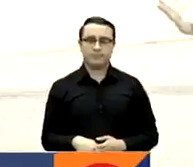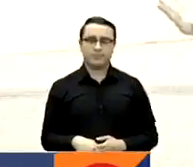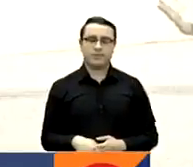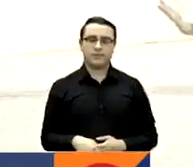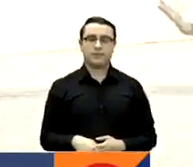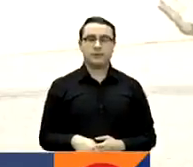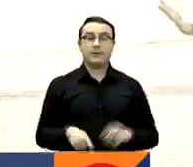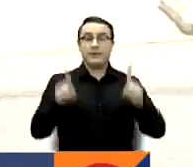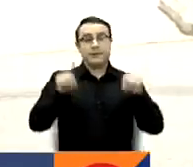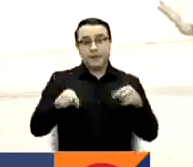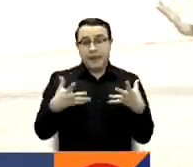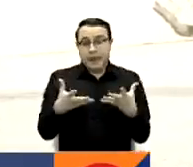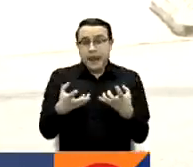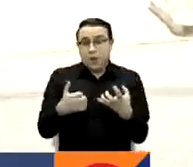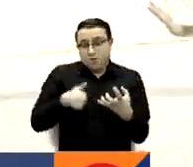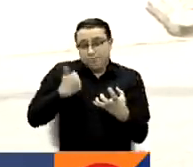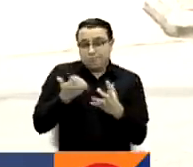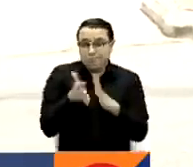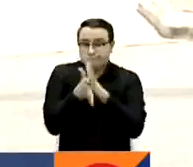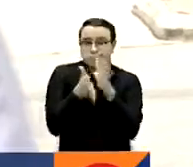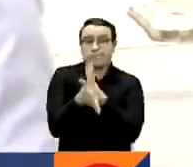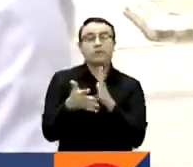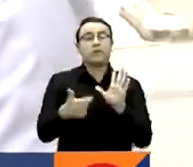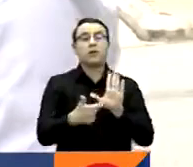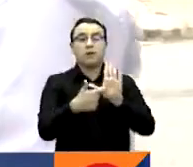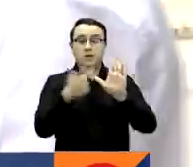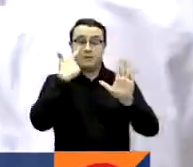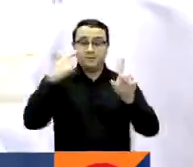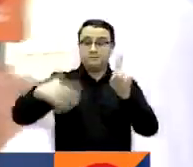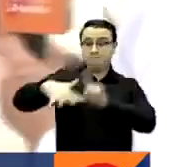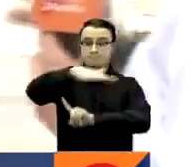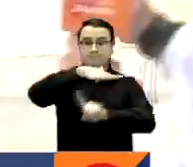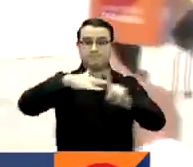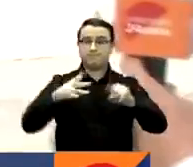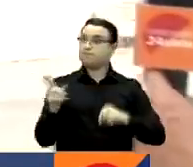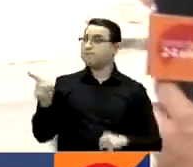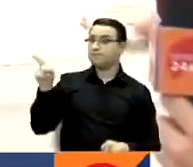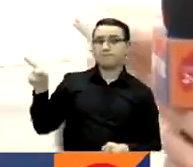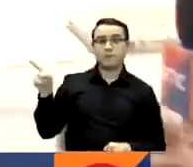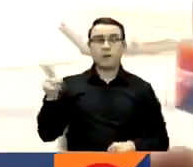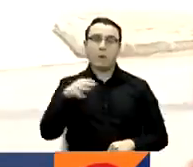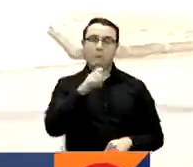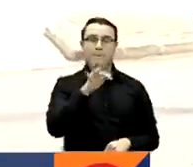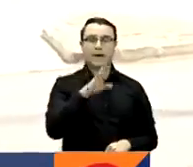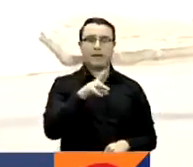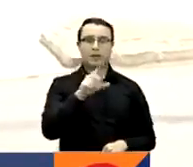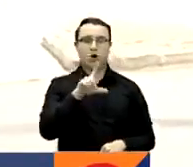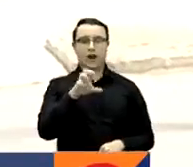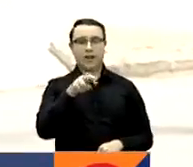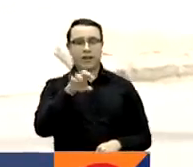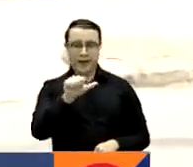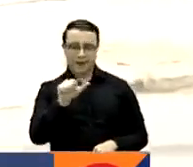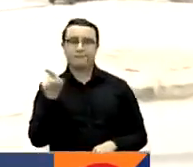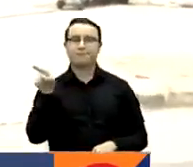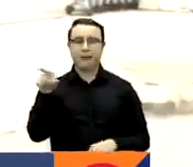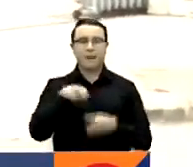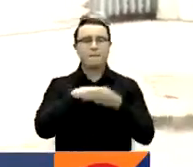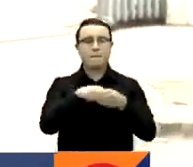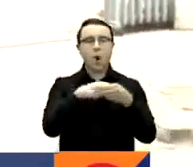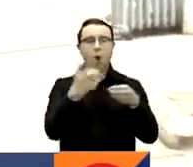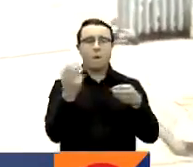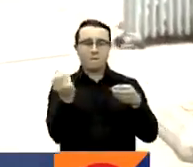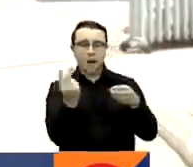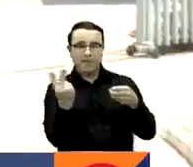Mire, también quiero aprovechar para mostrarles cuál es el panorama que se vive a esta hora en varias de las estaciones de Metrolínea de la ciudad de Bucaramanga, debido a